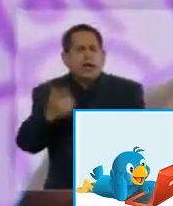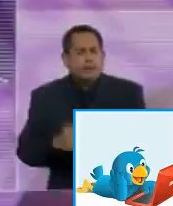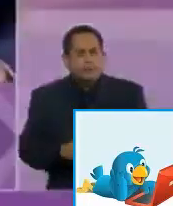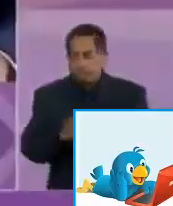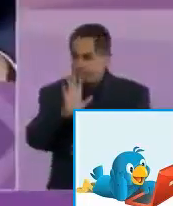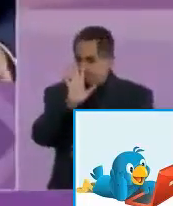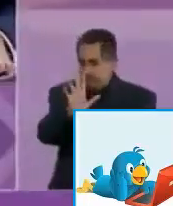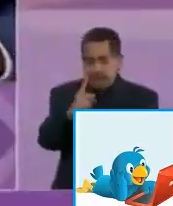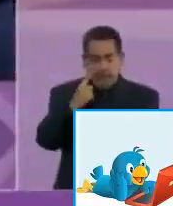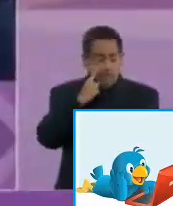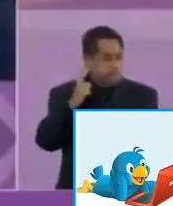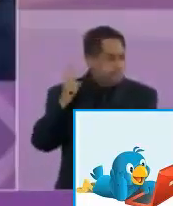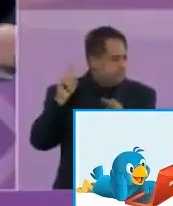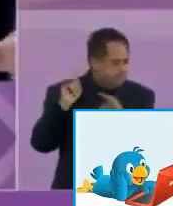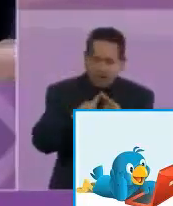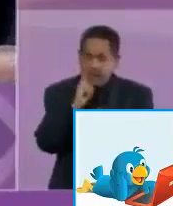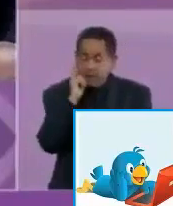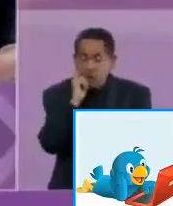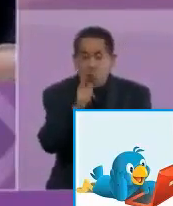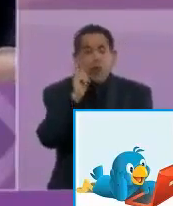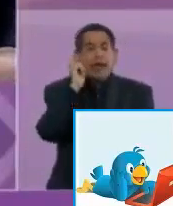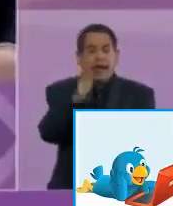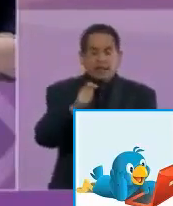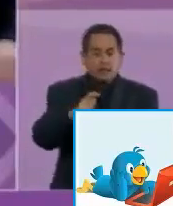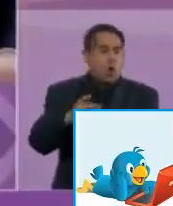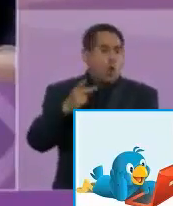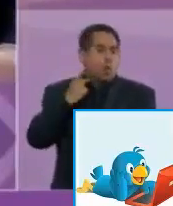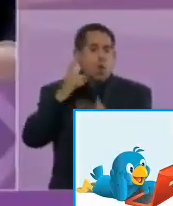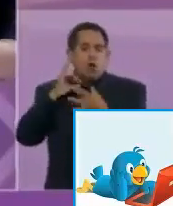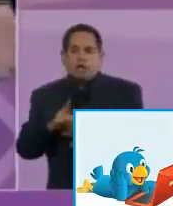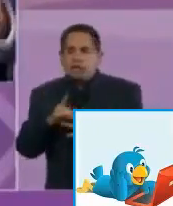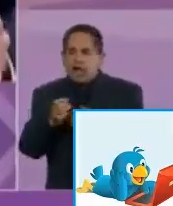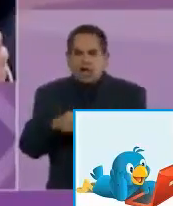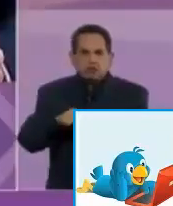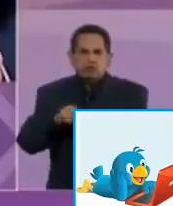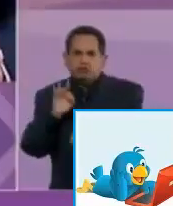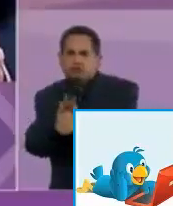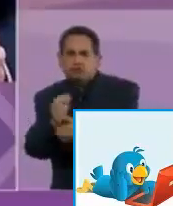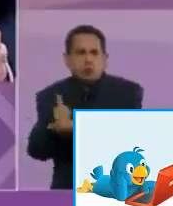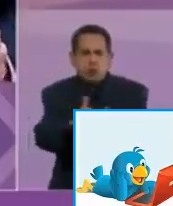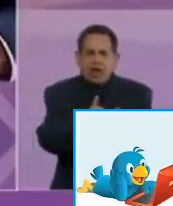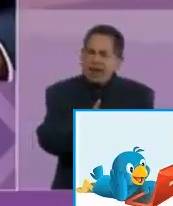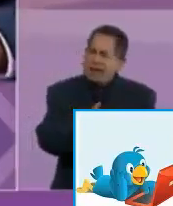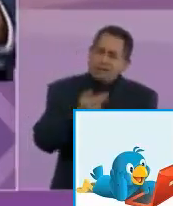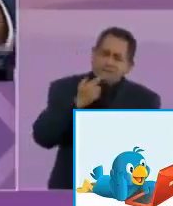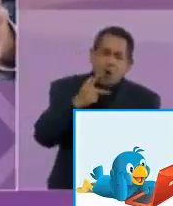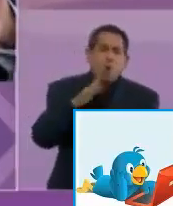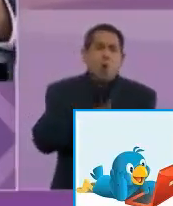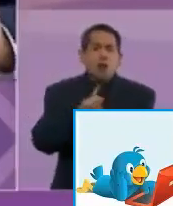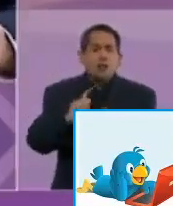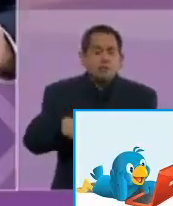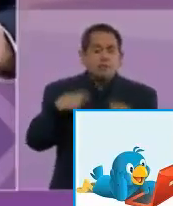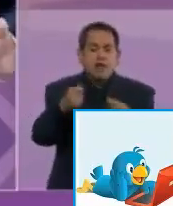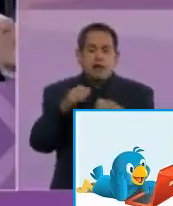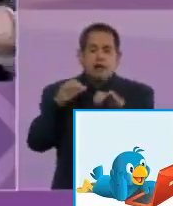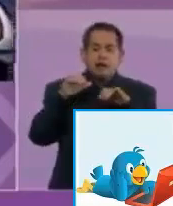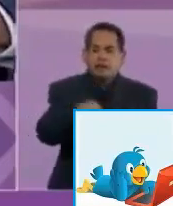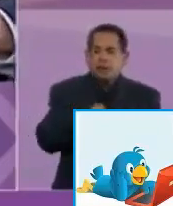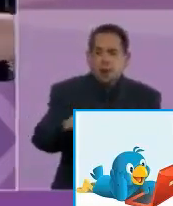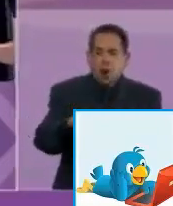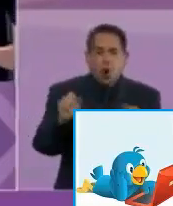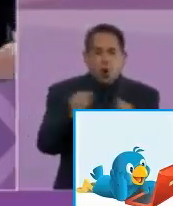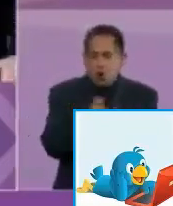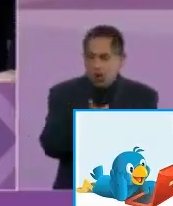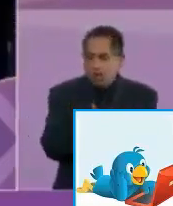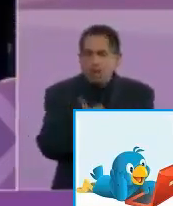que hay que entender es que la mejor política social que existe es el empleo, el trabajo bien pagado.